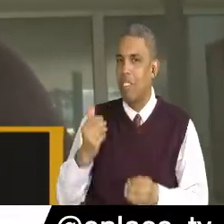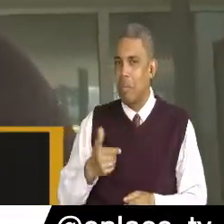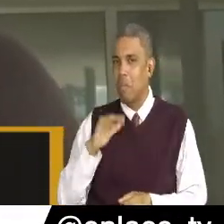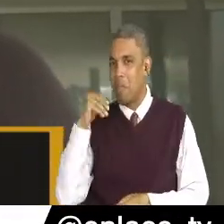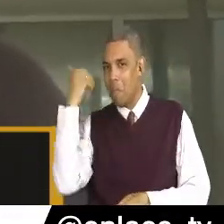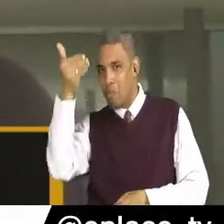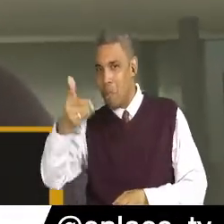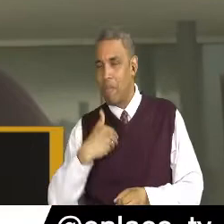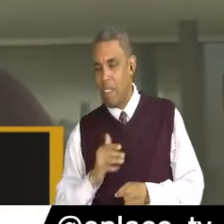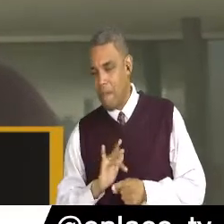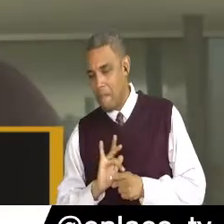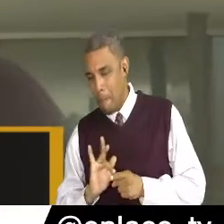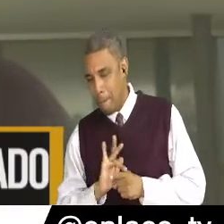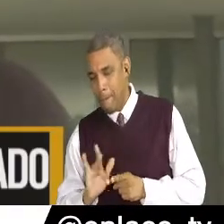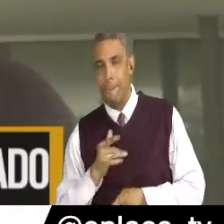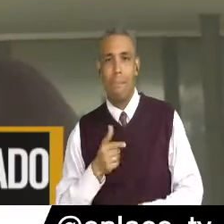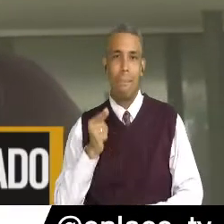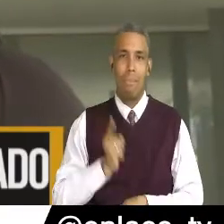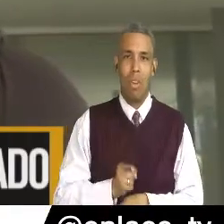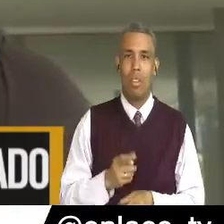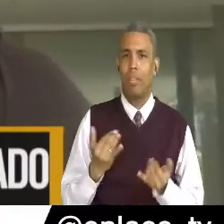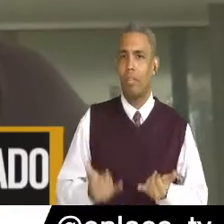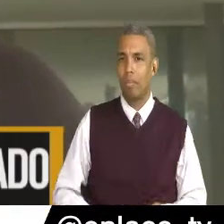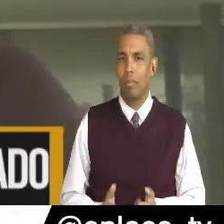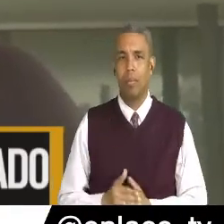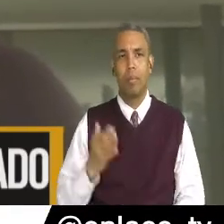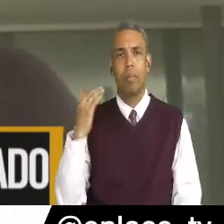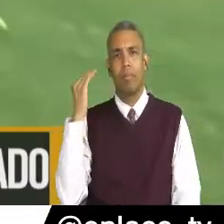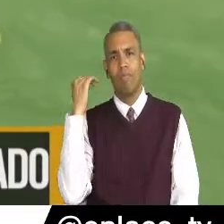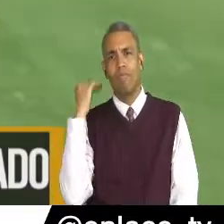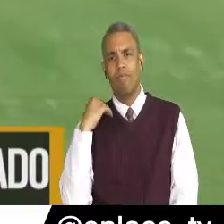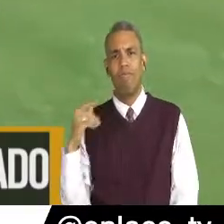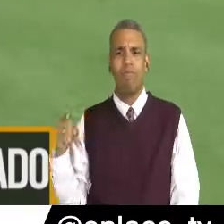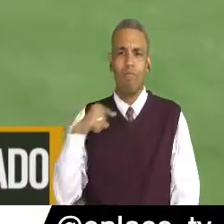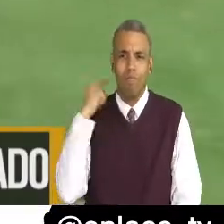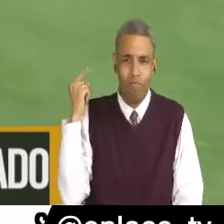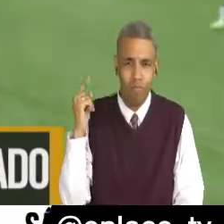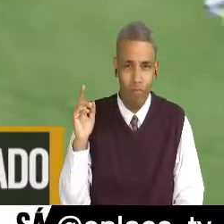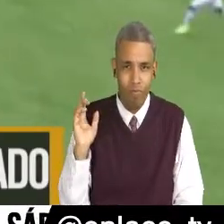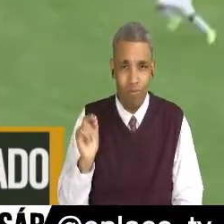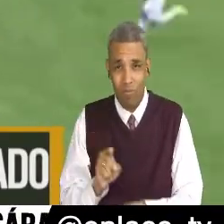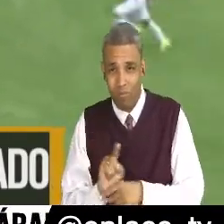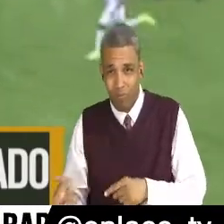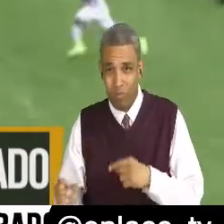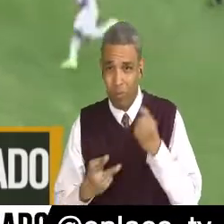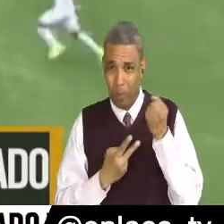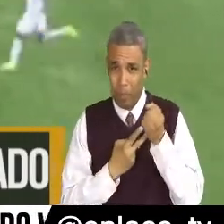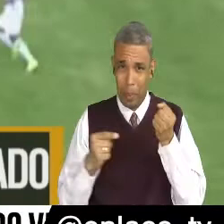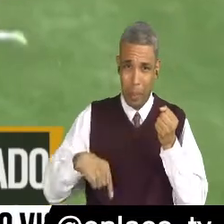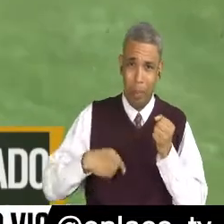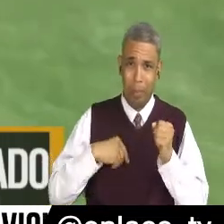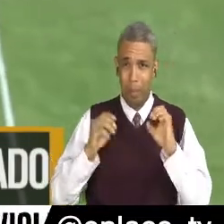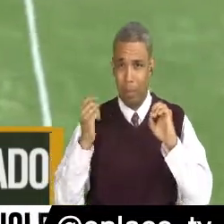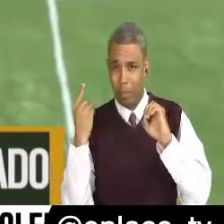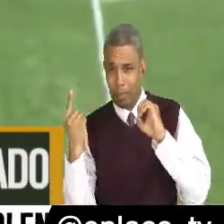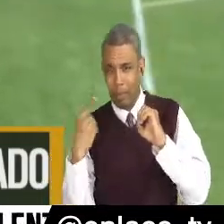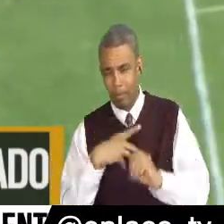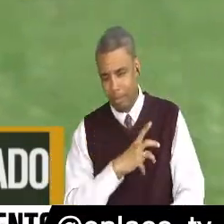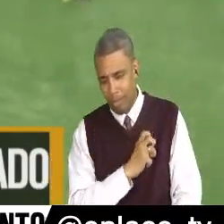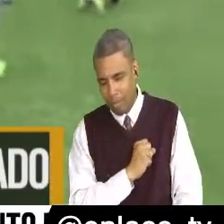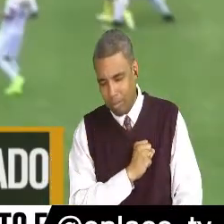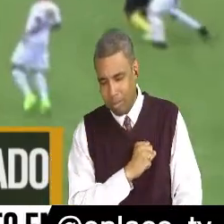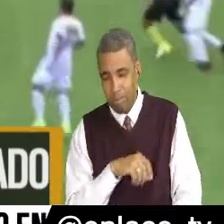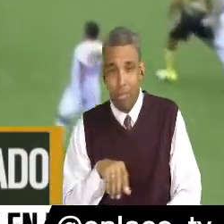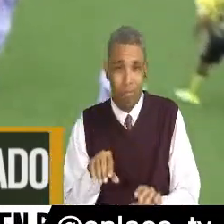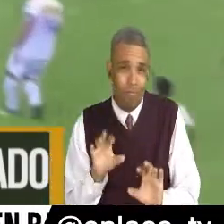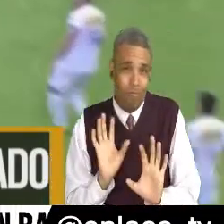8, para recuperar esos puntos que habíamos perdido la semana pasada aquí en casa, que son dolorosos, pero bueno, así es